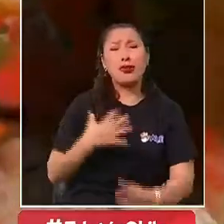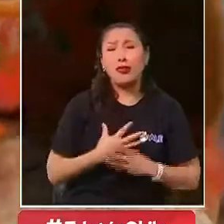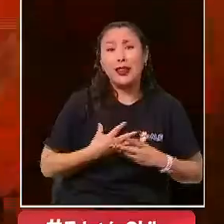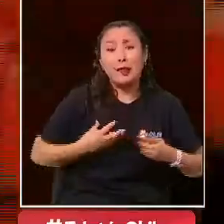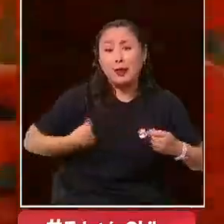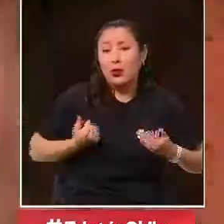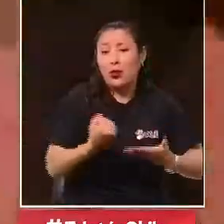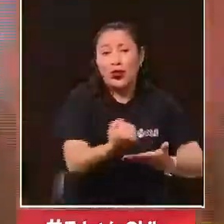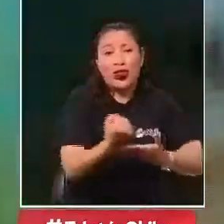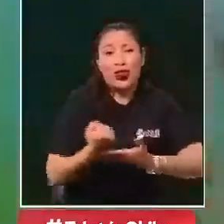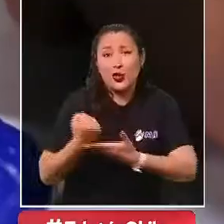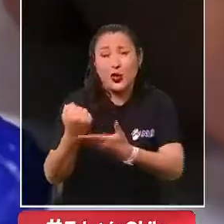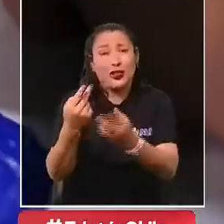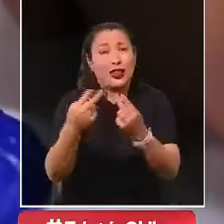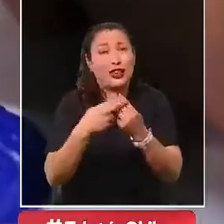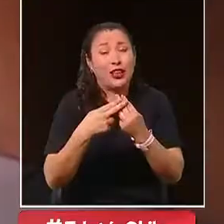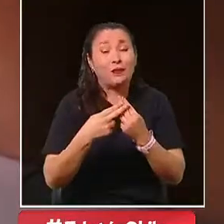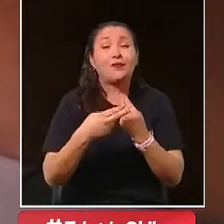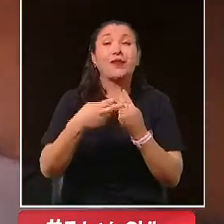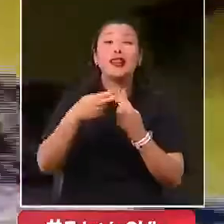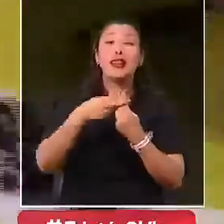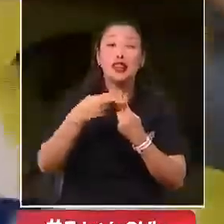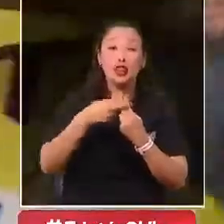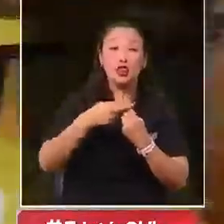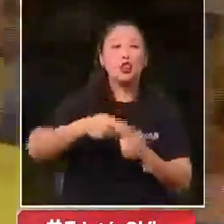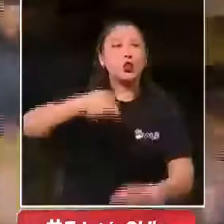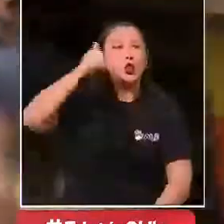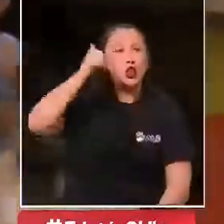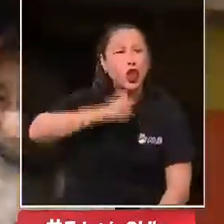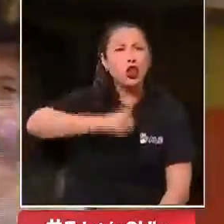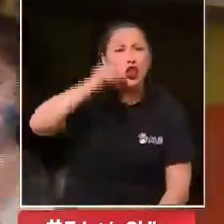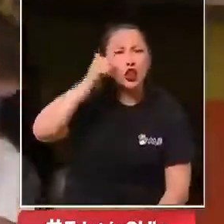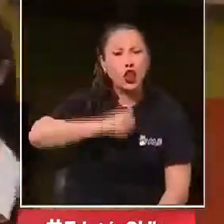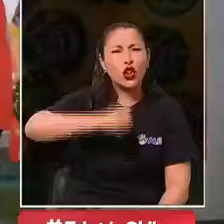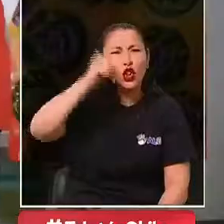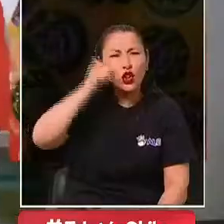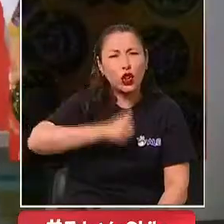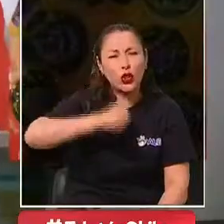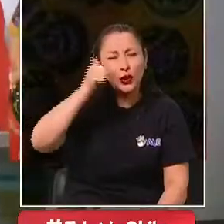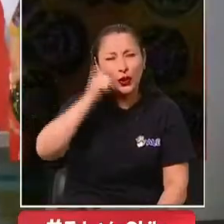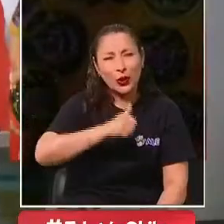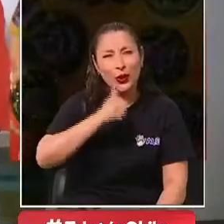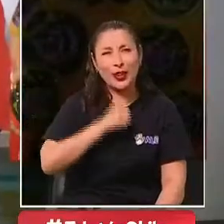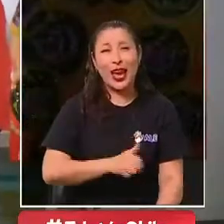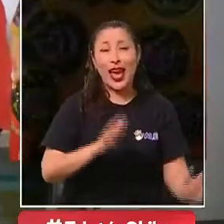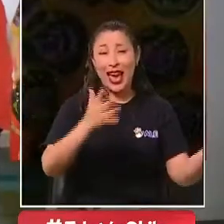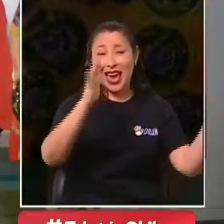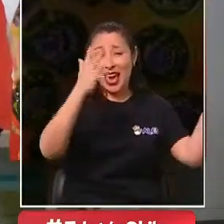solidario. Teletón, todos los días.